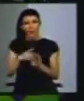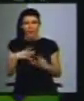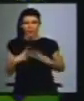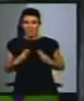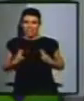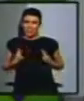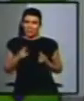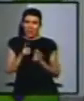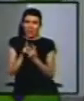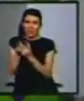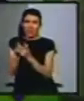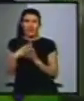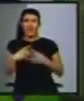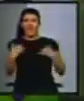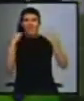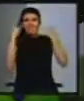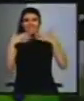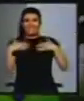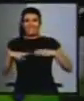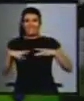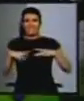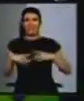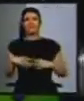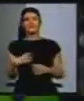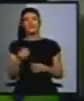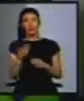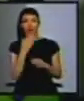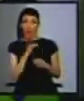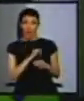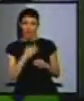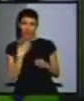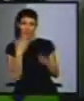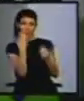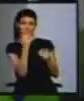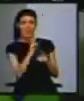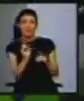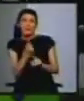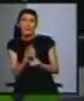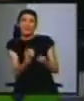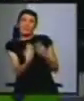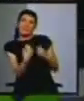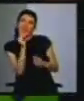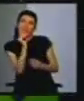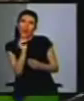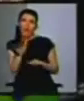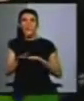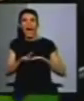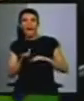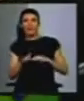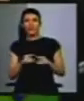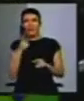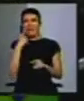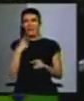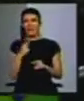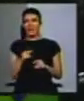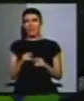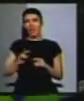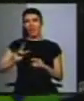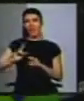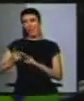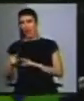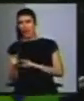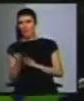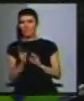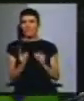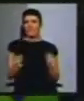más de felicidad. Antes de despedirnos de Beto, le pedimos nos enseñe los pasos claves de la zumba. Doble,